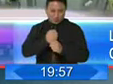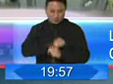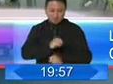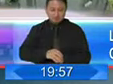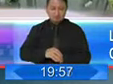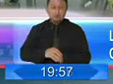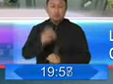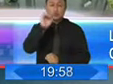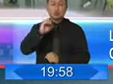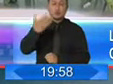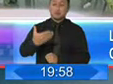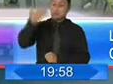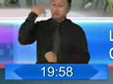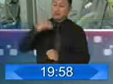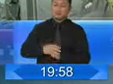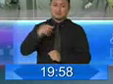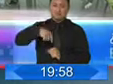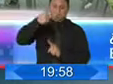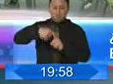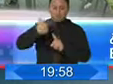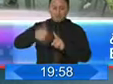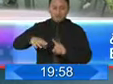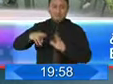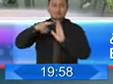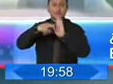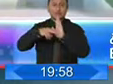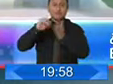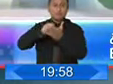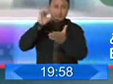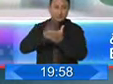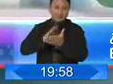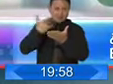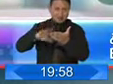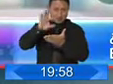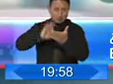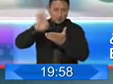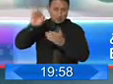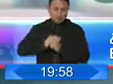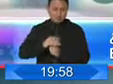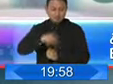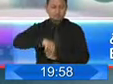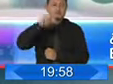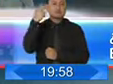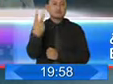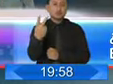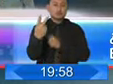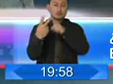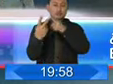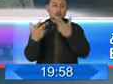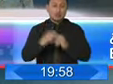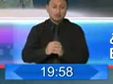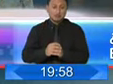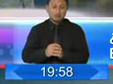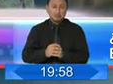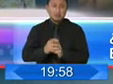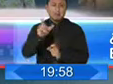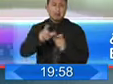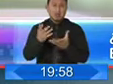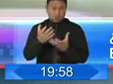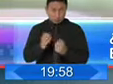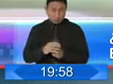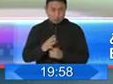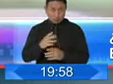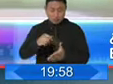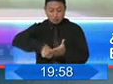en este mes se aprobó el reglamento de aplicación. Básicamente tiene dos implicaciones. La una, que hay más cobertura para quienes opten por